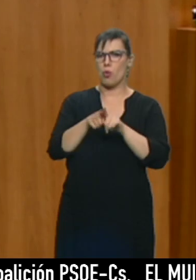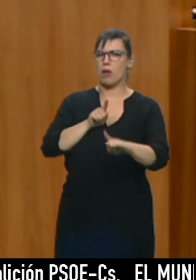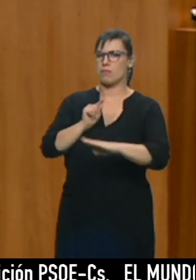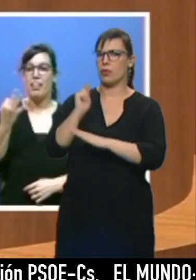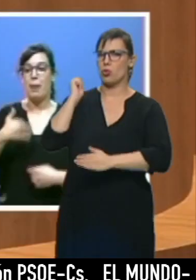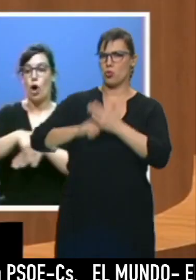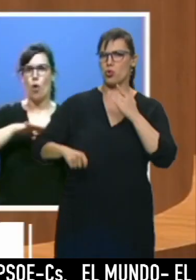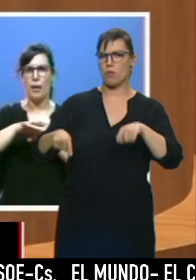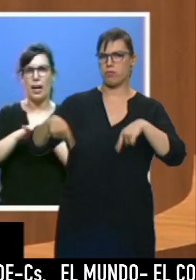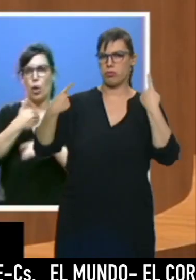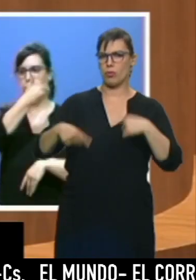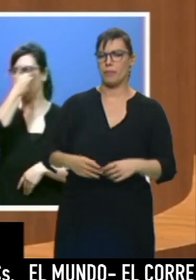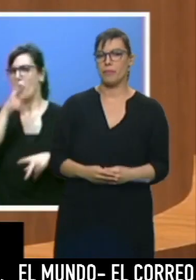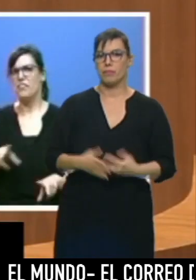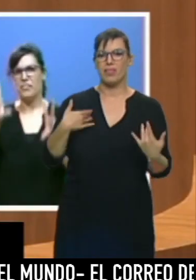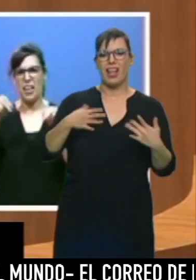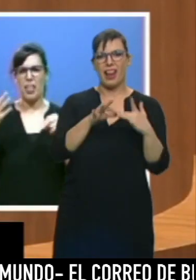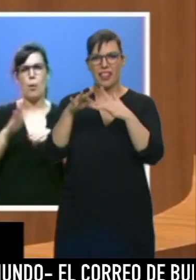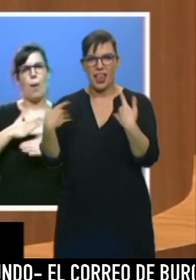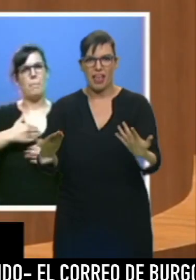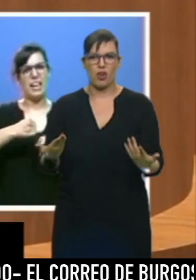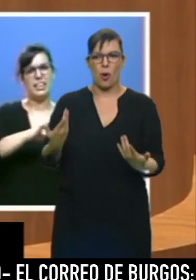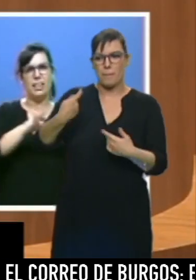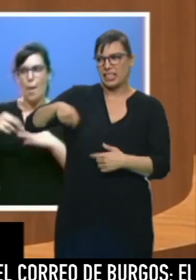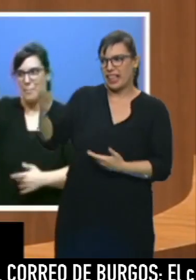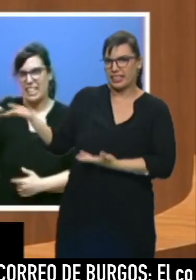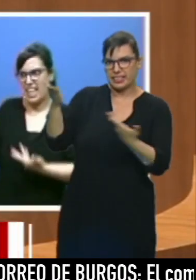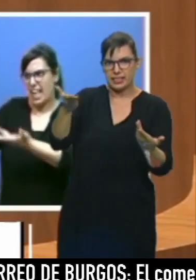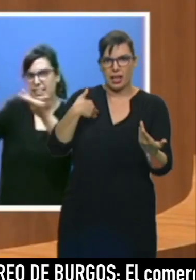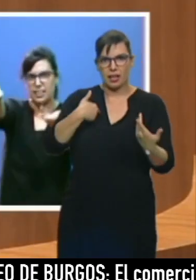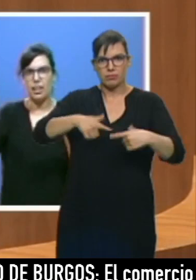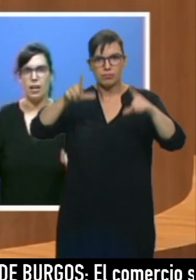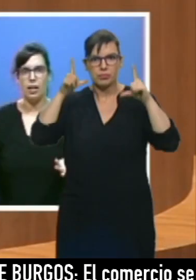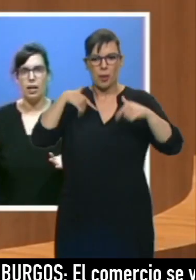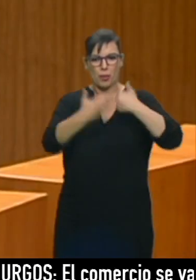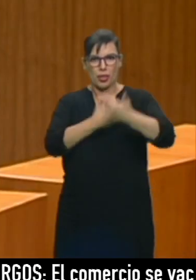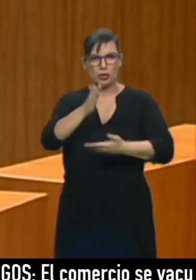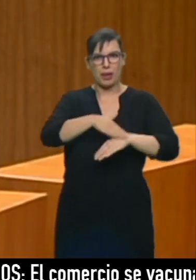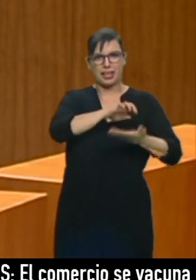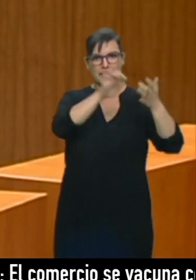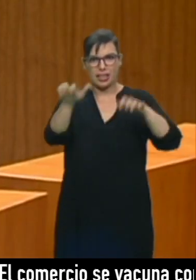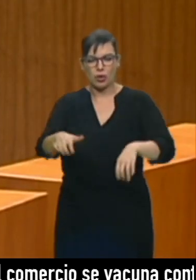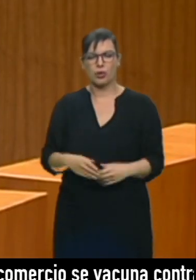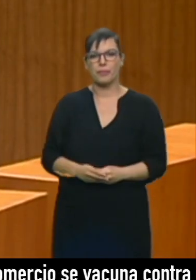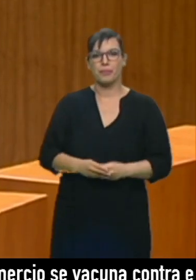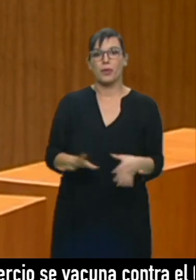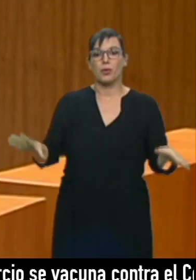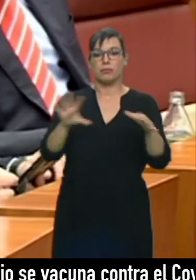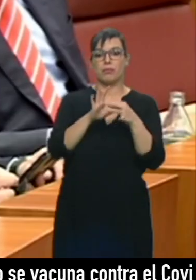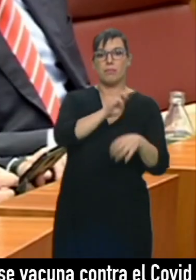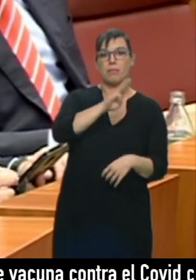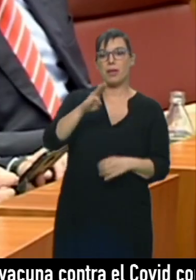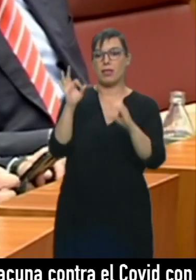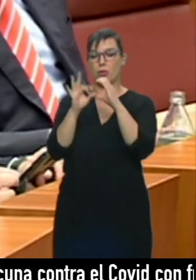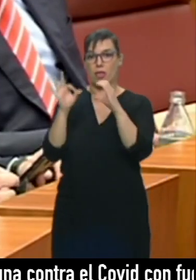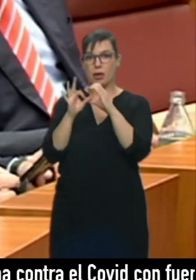el Gobierno. Y que tenga liderazgo, que tenga un presidente que se ponga de frente en los procesos de Castilla y León. La coalición PP-Ciudadanos ha respaldado